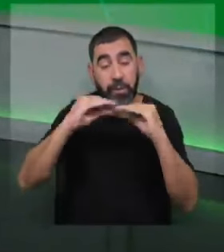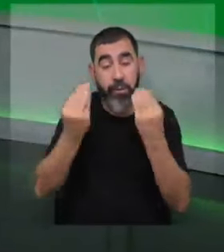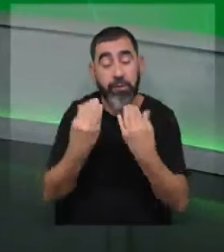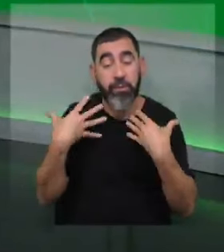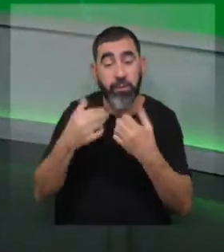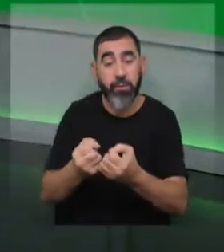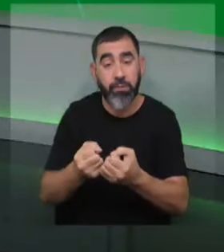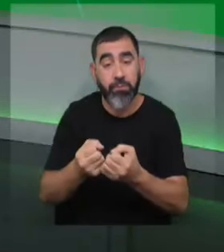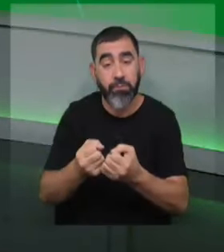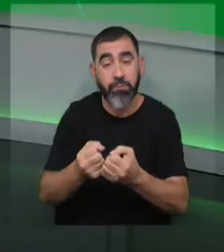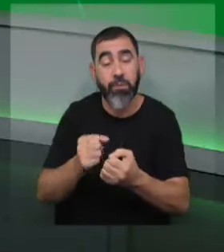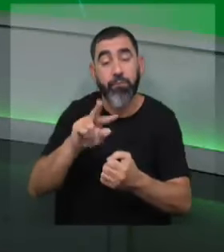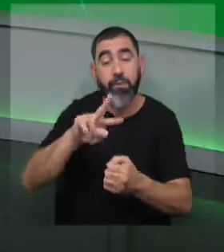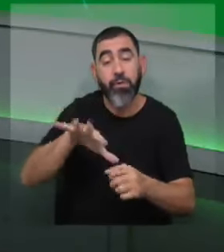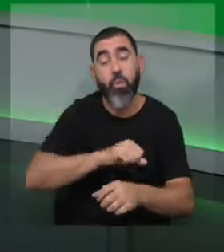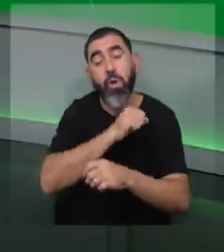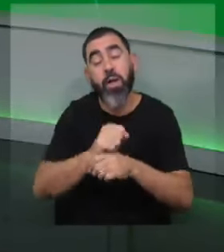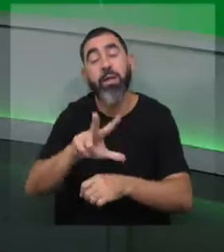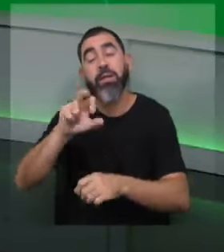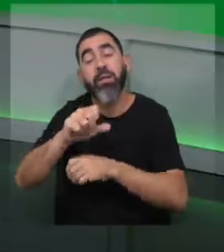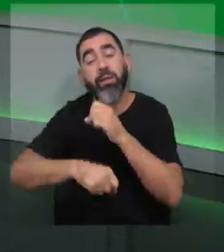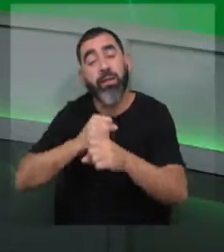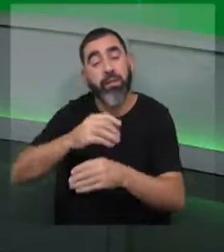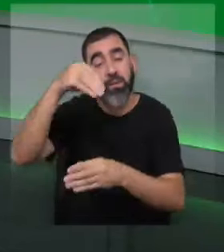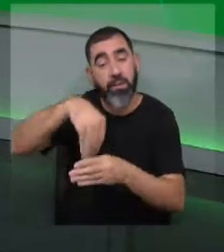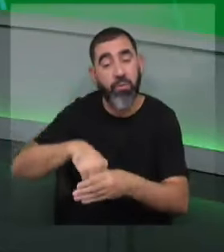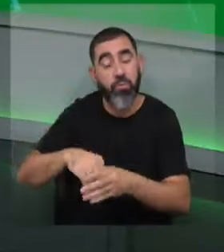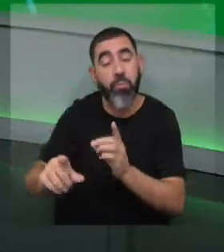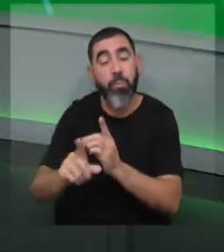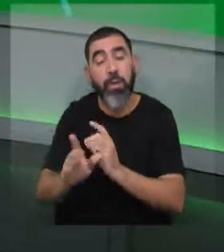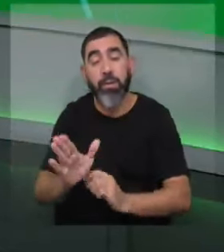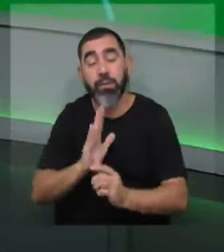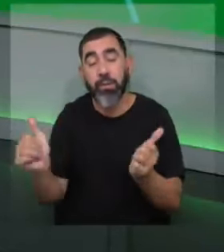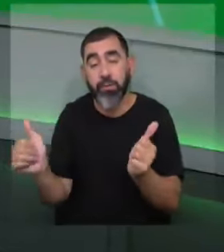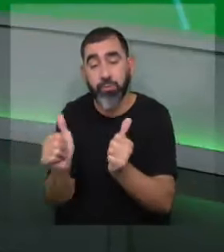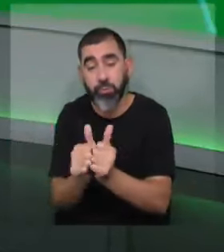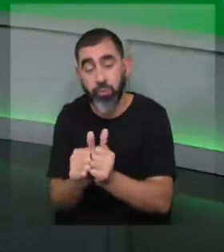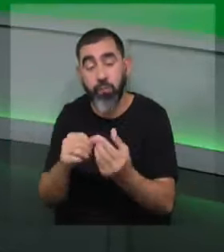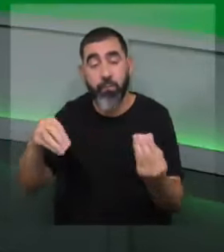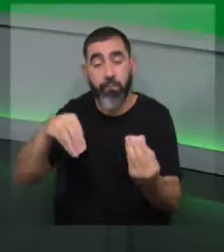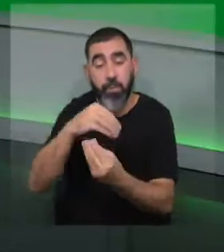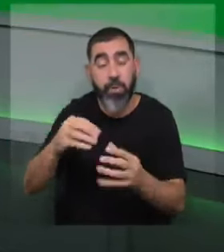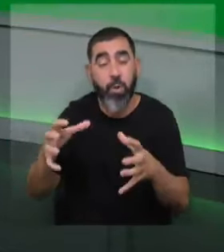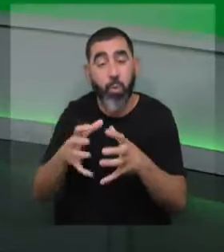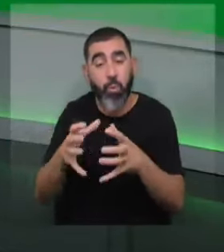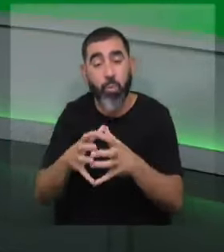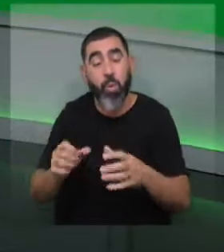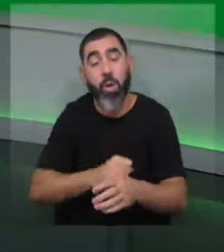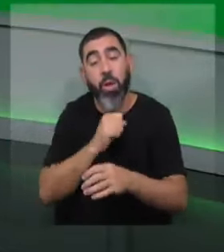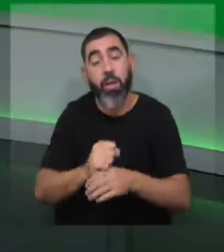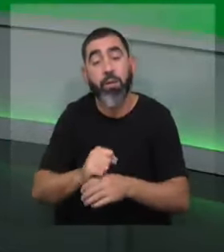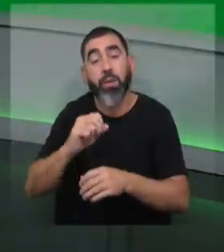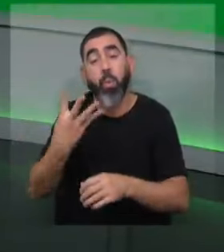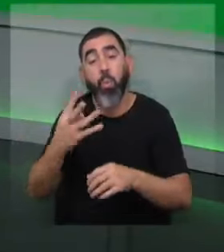Salud fue extendida de los 25 a los 30 años, inclusive para atención individual de pareja, familiar o grupal, hasta 48